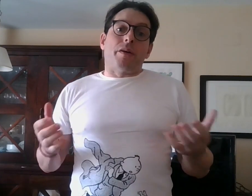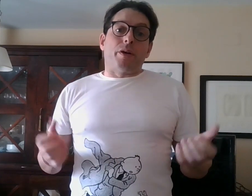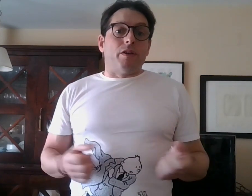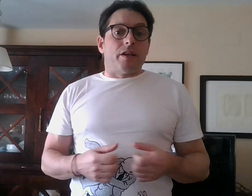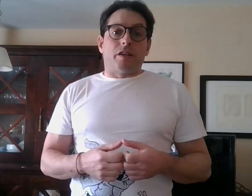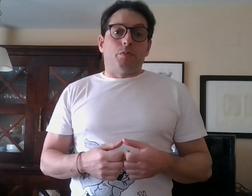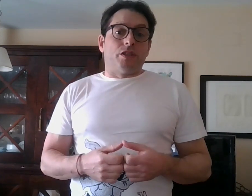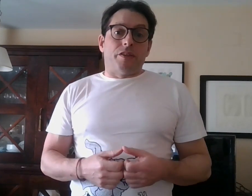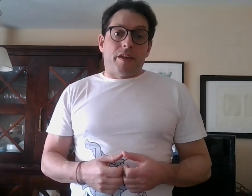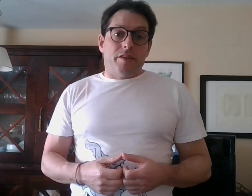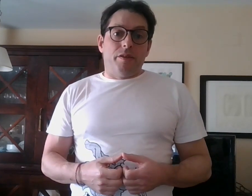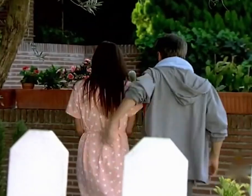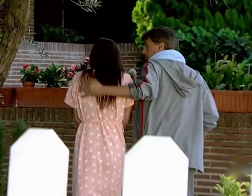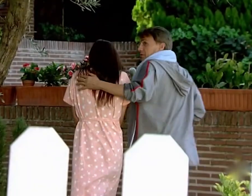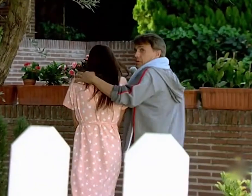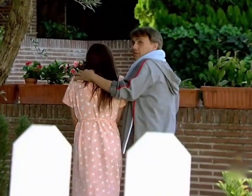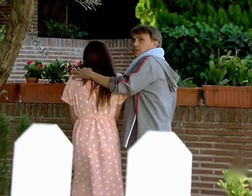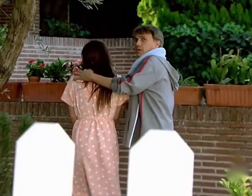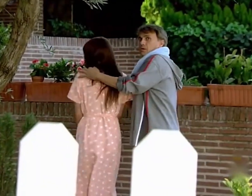Pero ya saben cuál es la respuesta de Sánchez.